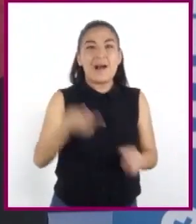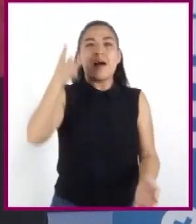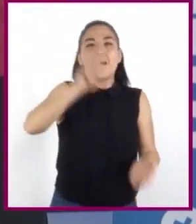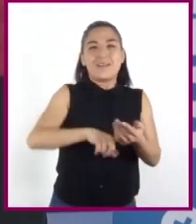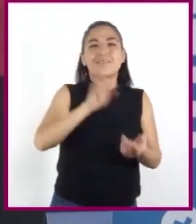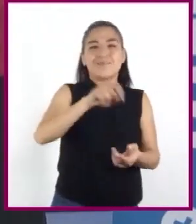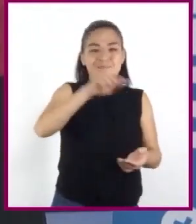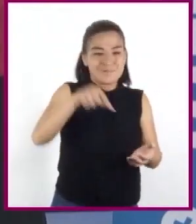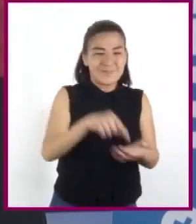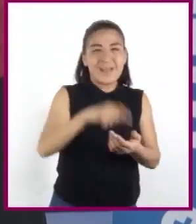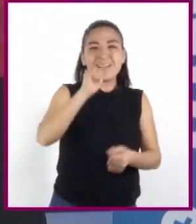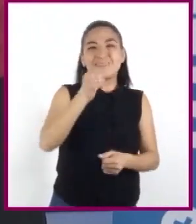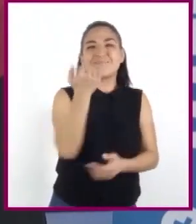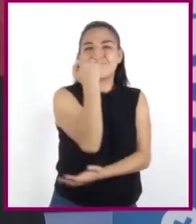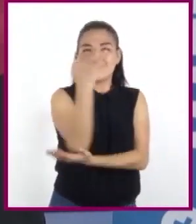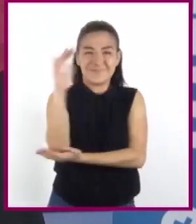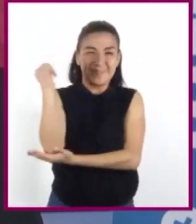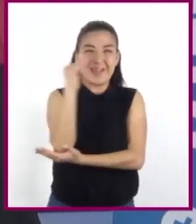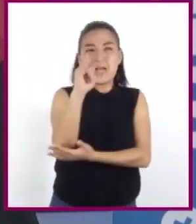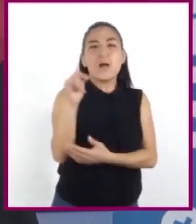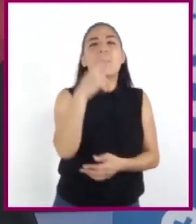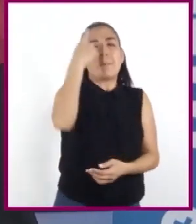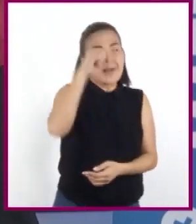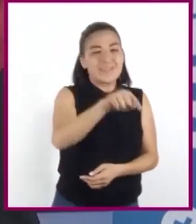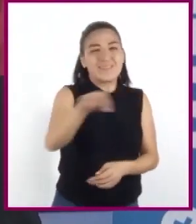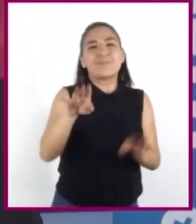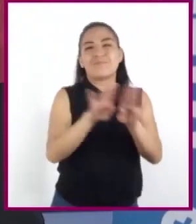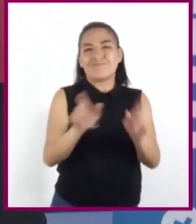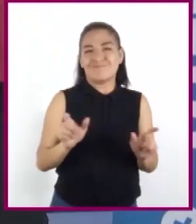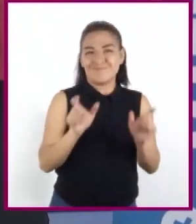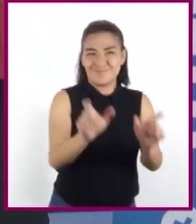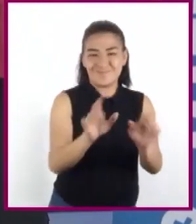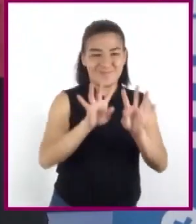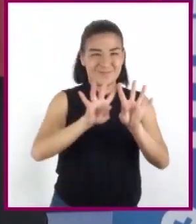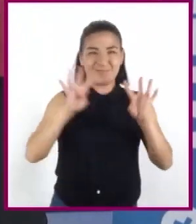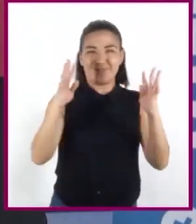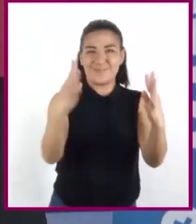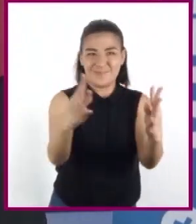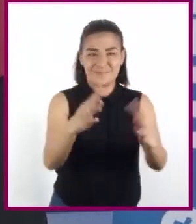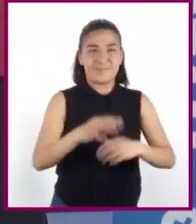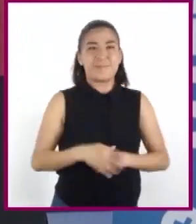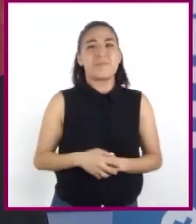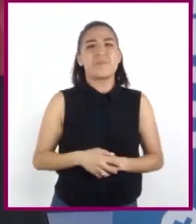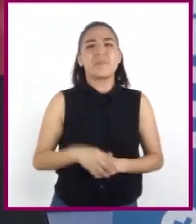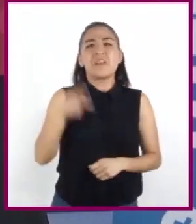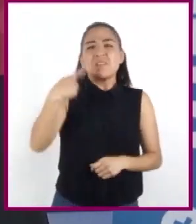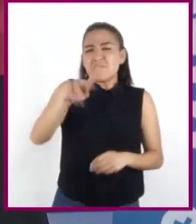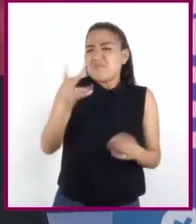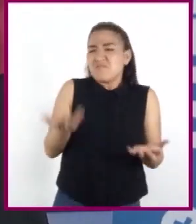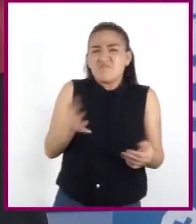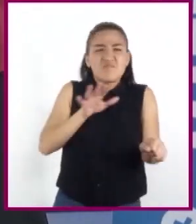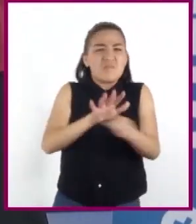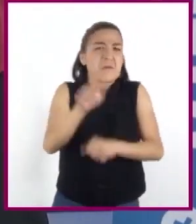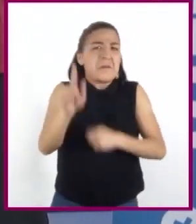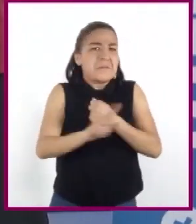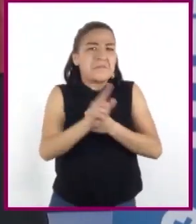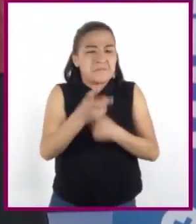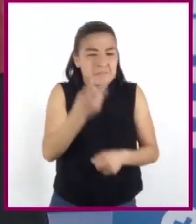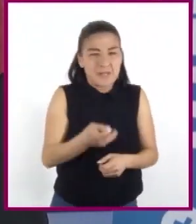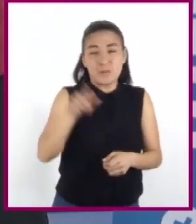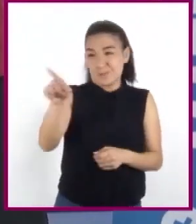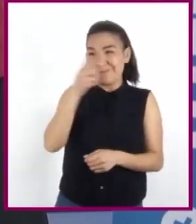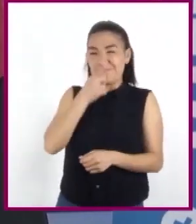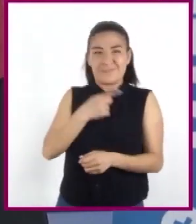vivero al que queríamos ponerle una cerca para que estuviera más protegido. Pero no veo cuál es el problema en esto. Me dices